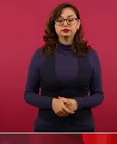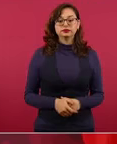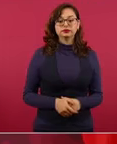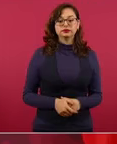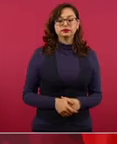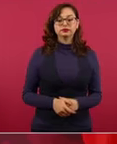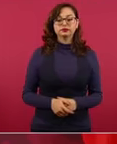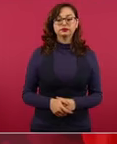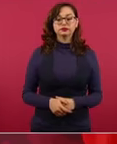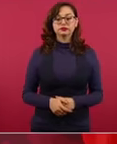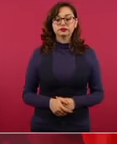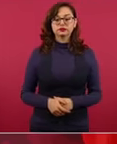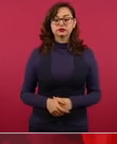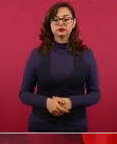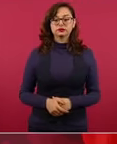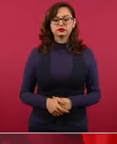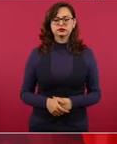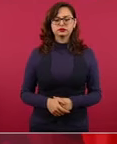son